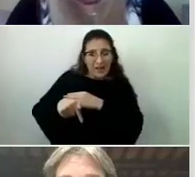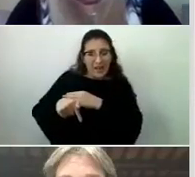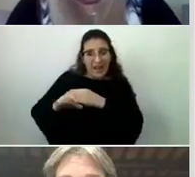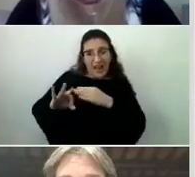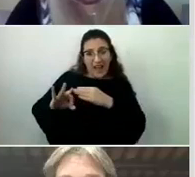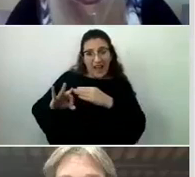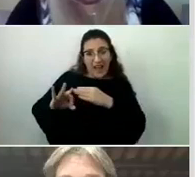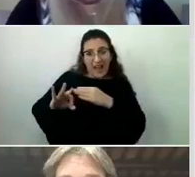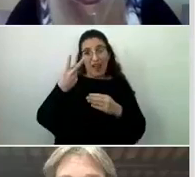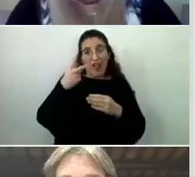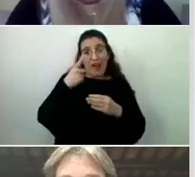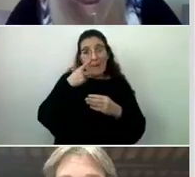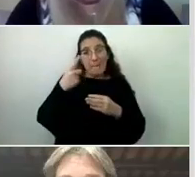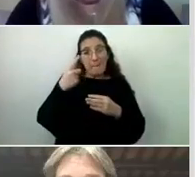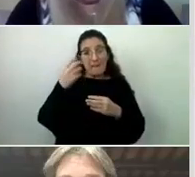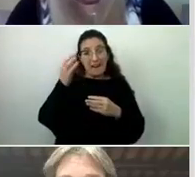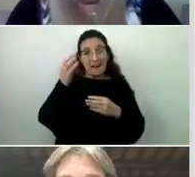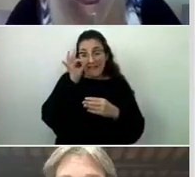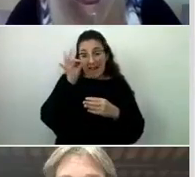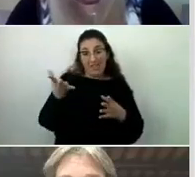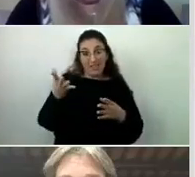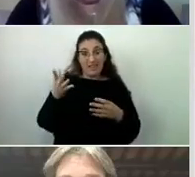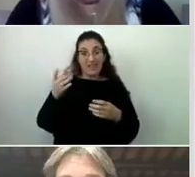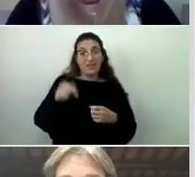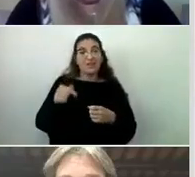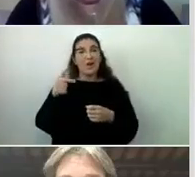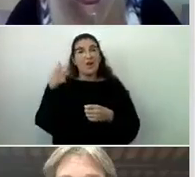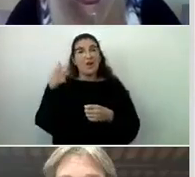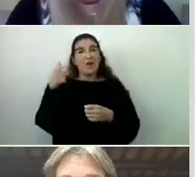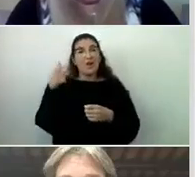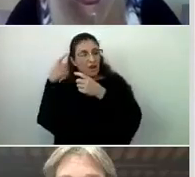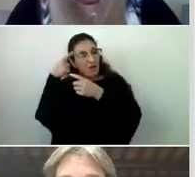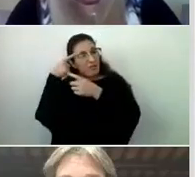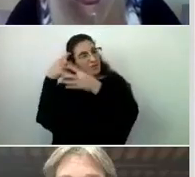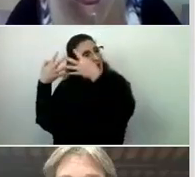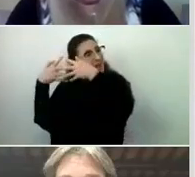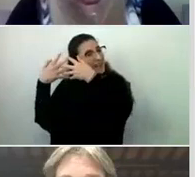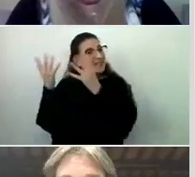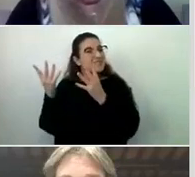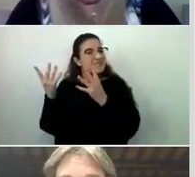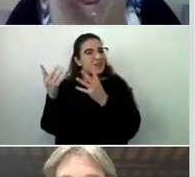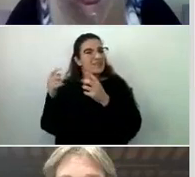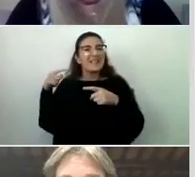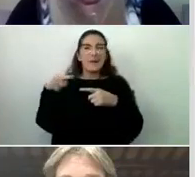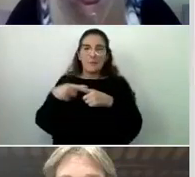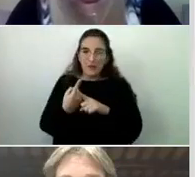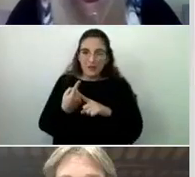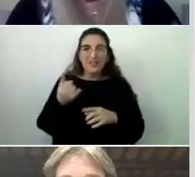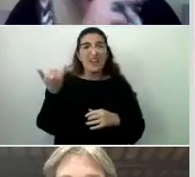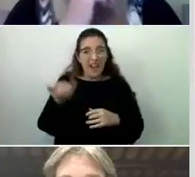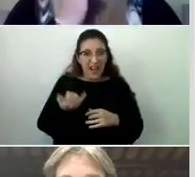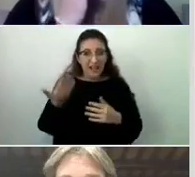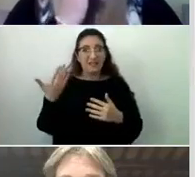lo dejo como reflexión, pero políticas eugenísticas siguen existiendo, siguen existiendo